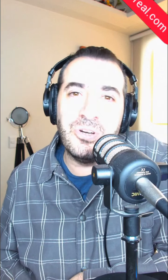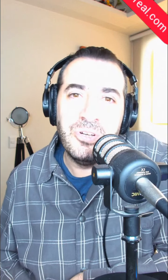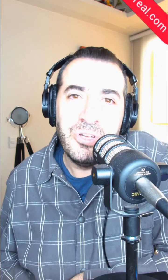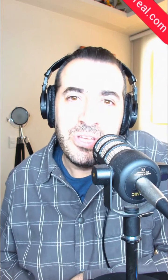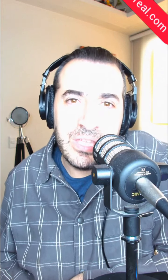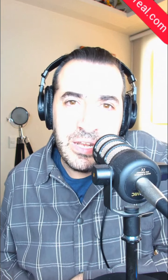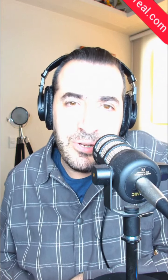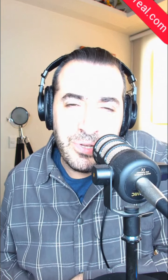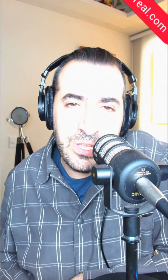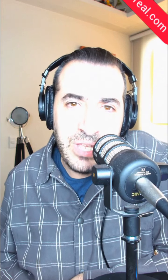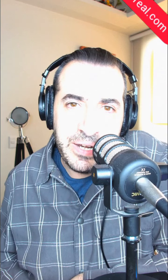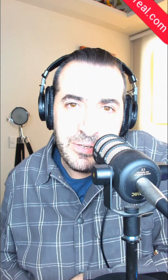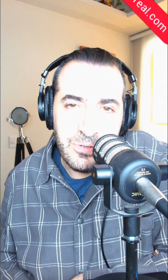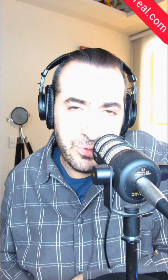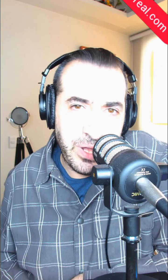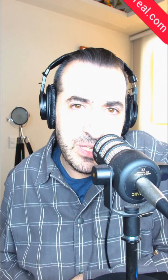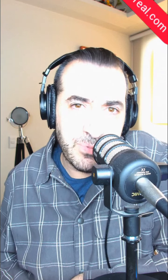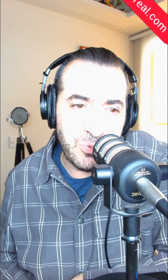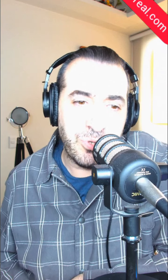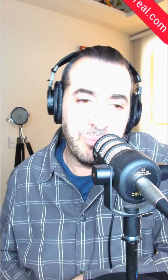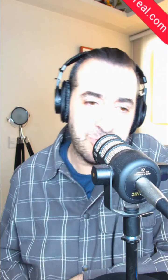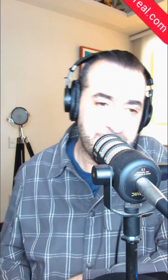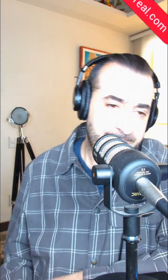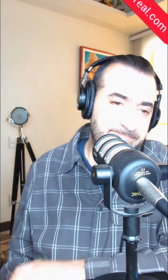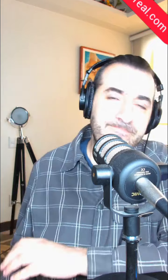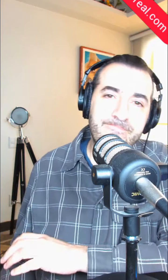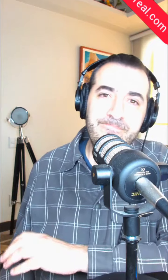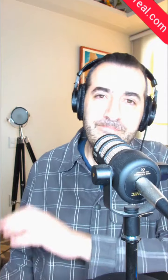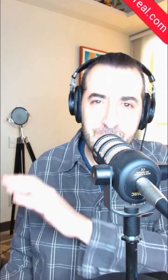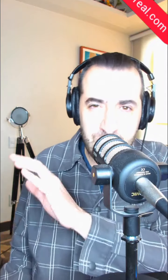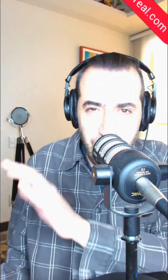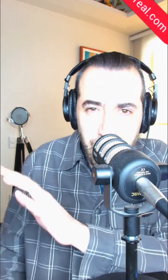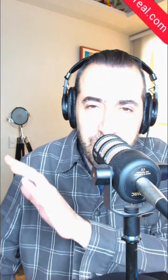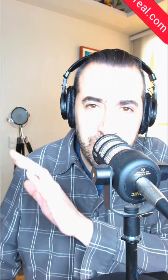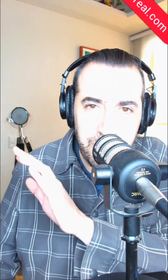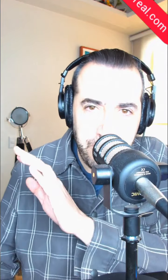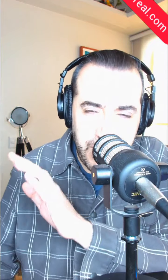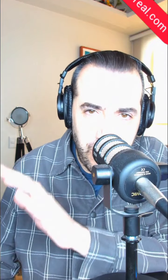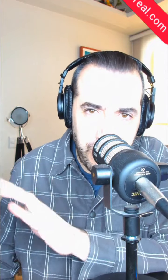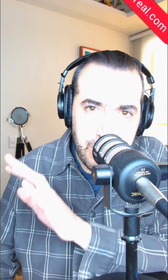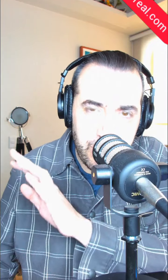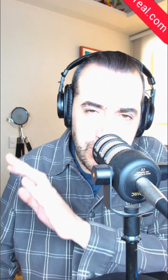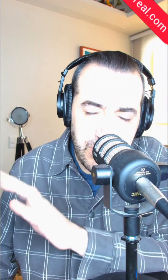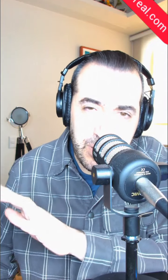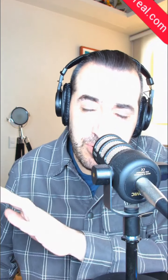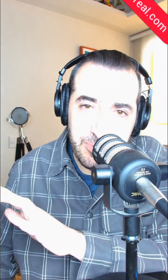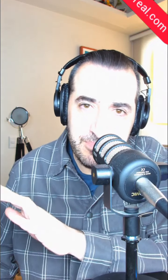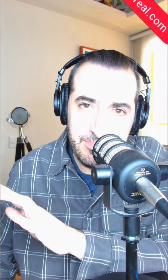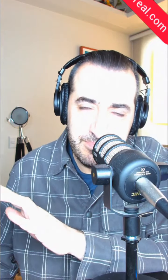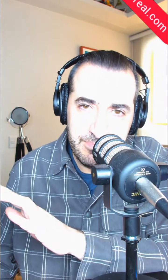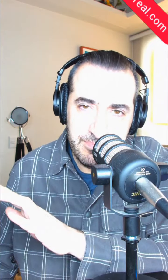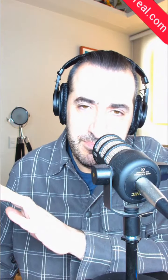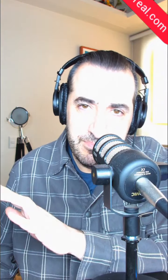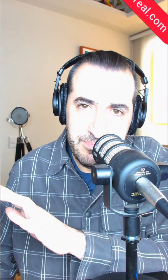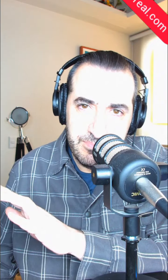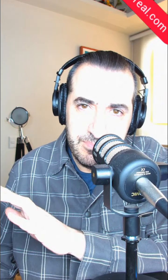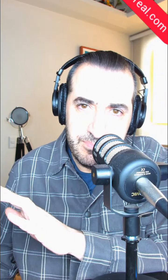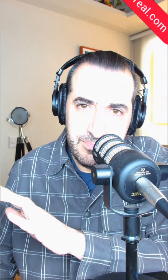propósito quieren hoy quitar los organismos autónomos. Solo para que lo vayamos entendiendo.